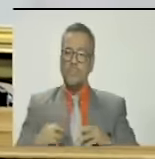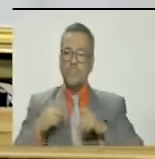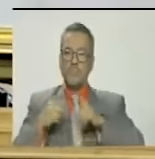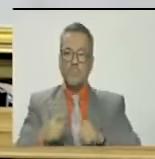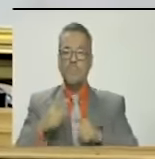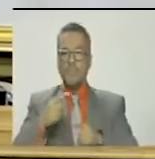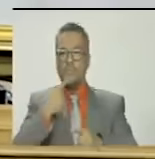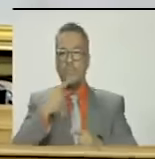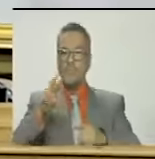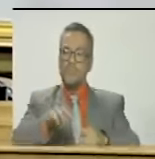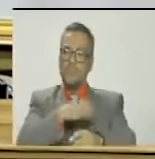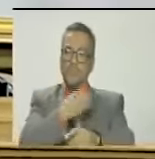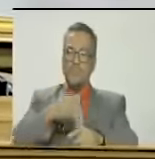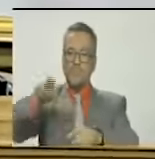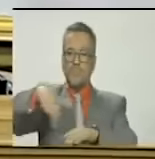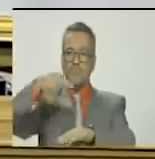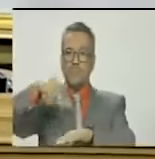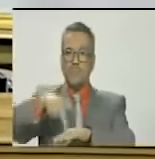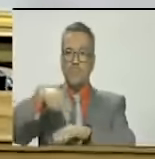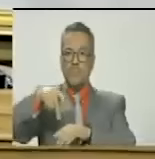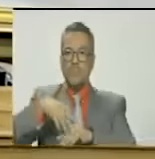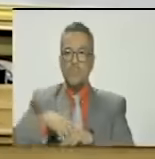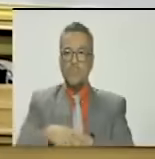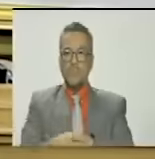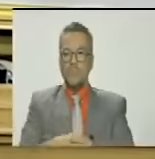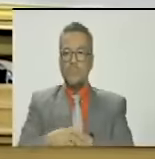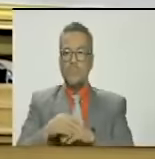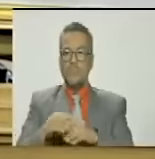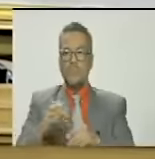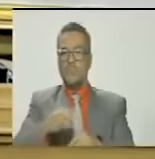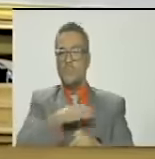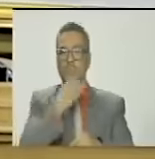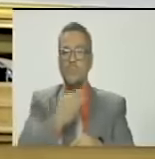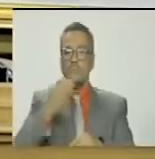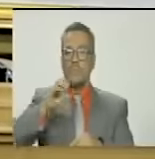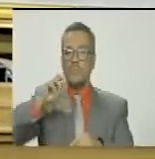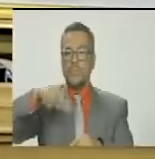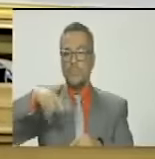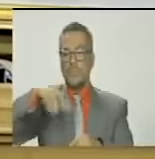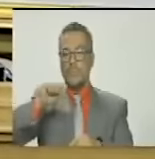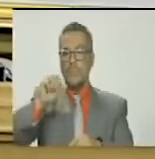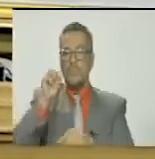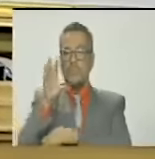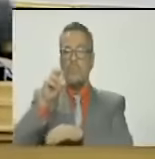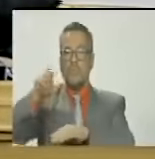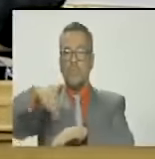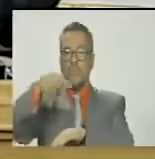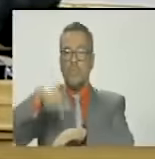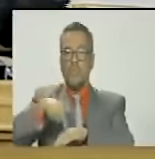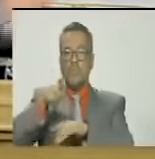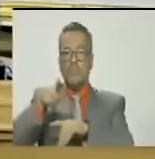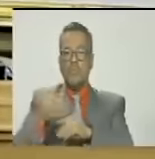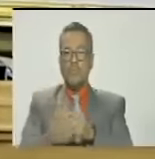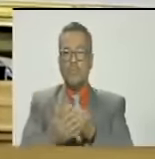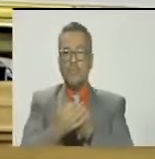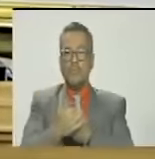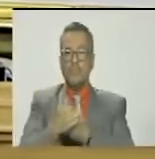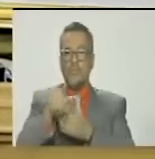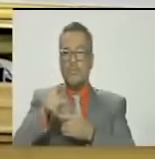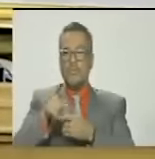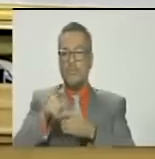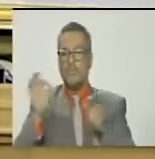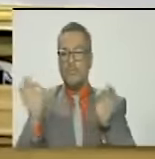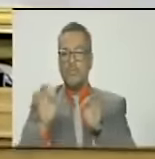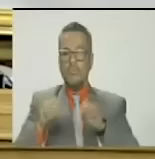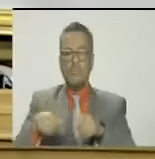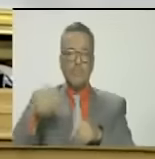estará a cargo la interpretación del himno nacional por la coral polifónica de la Asamblea Nacional, que estaba completamente